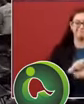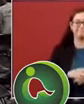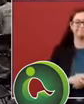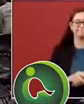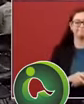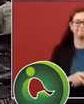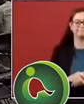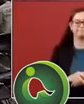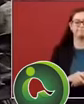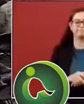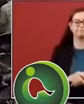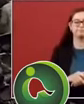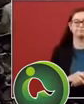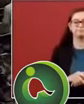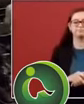con